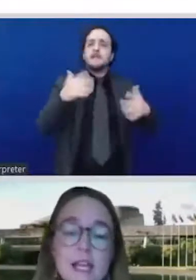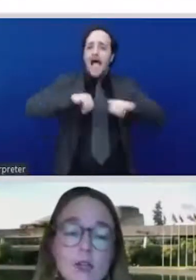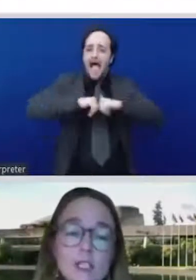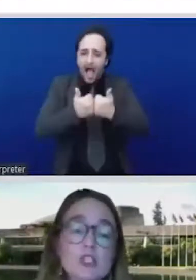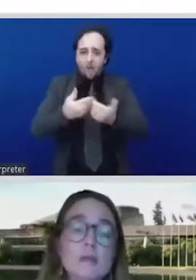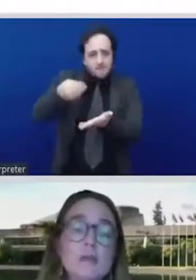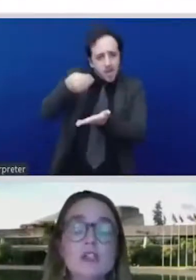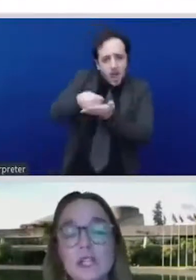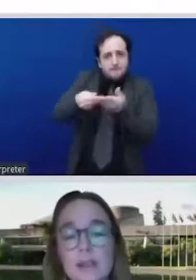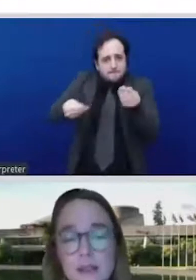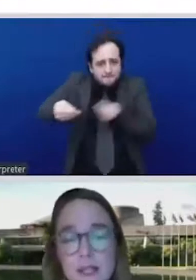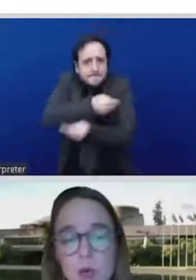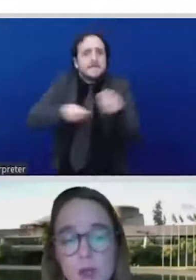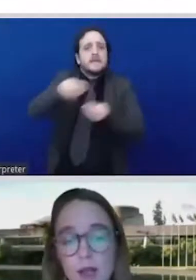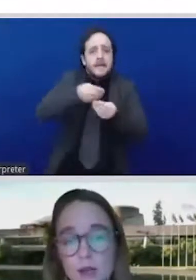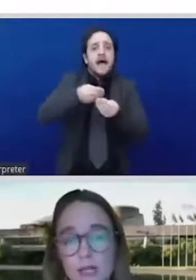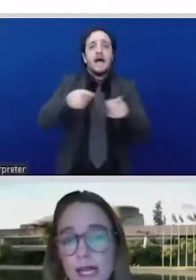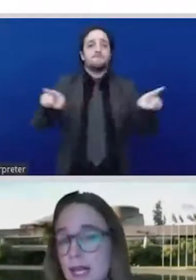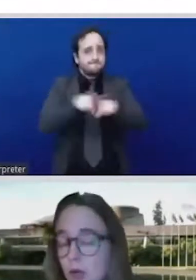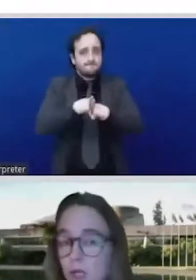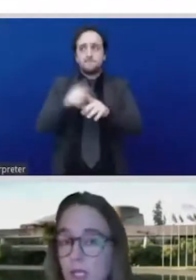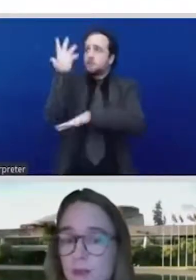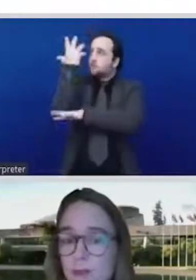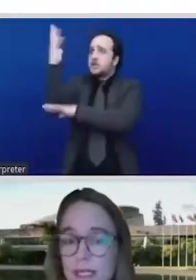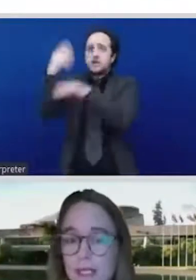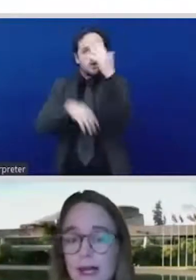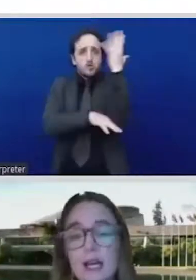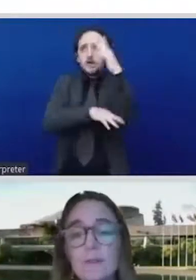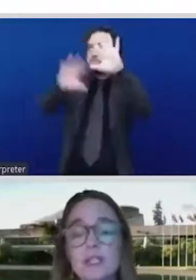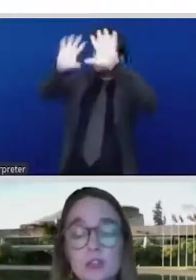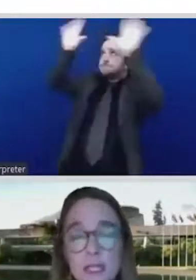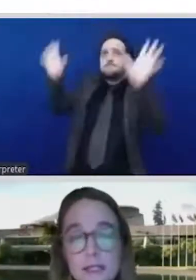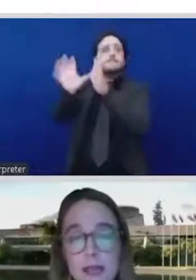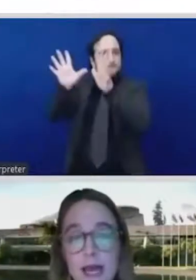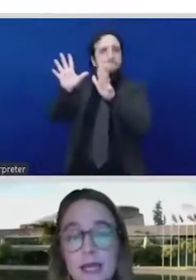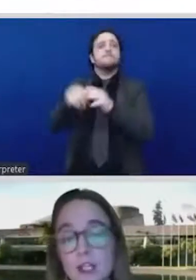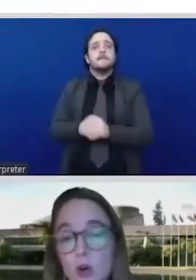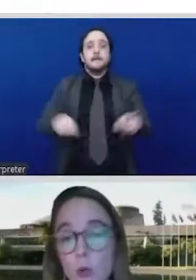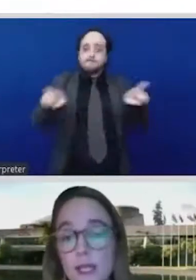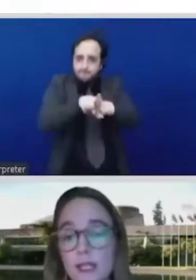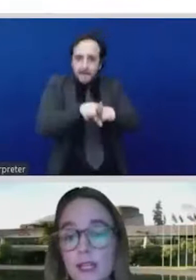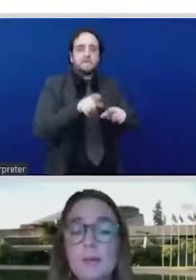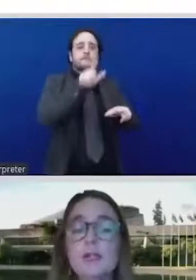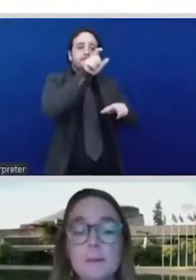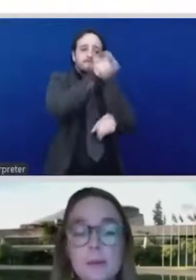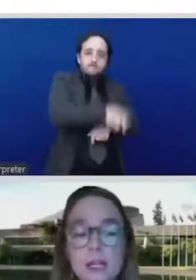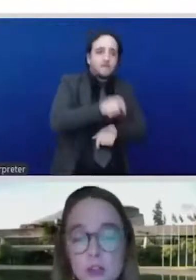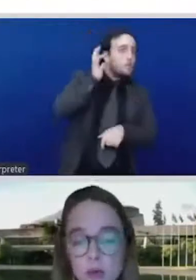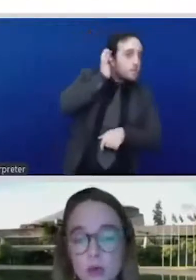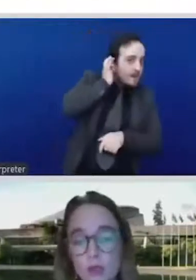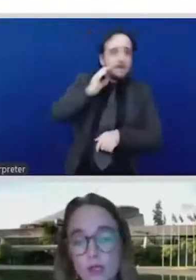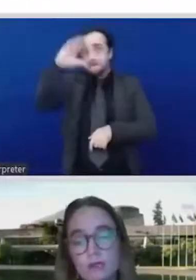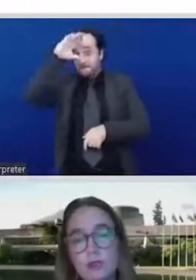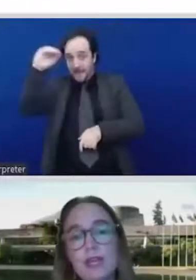a lo que estamos llamando una sociedad del cuidado, en la que cuidemos el planeta, a las personas, a quienes nos cuidan, pero también nos